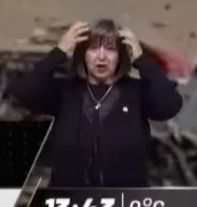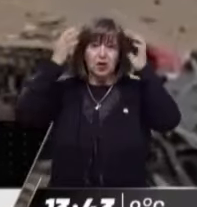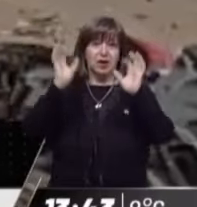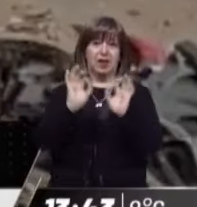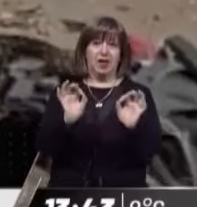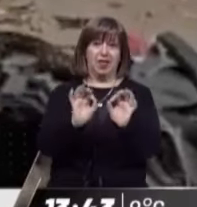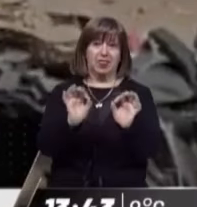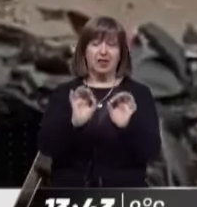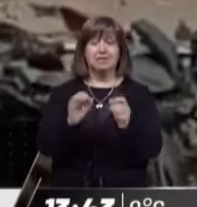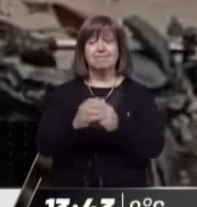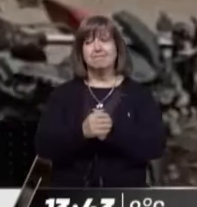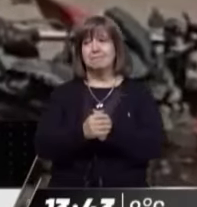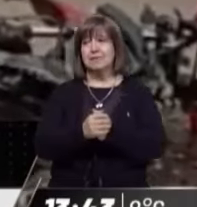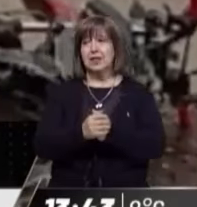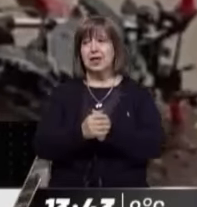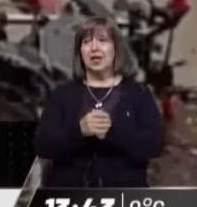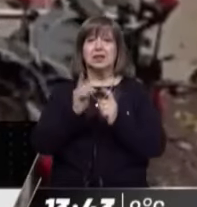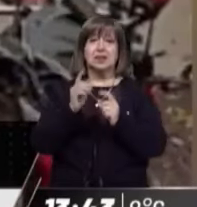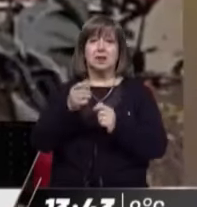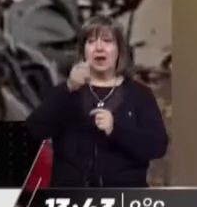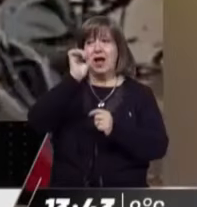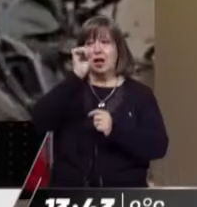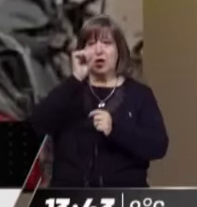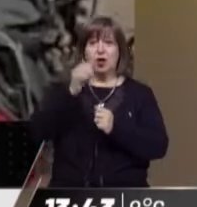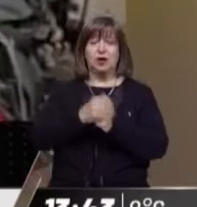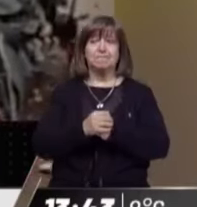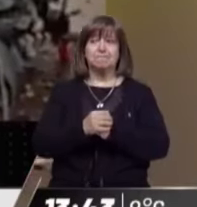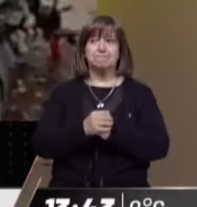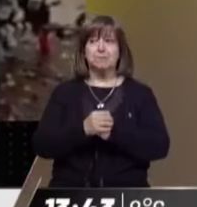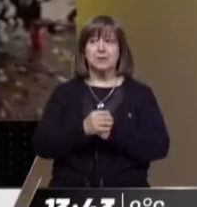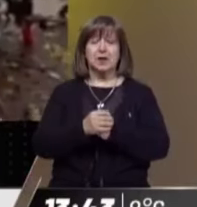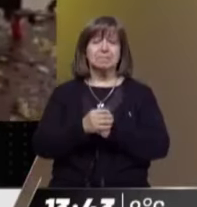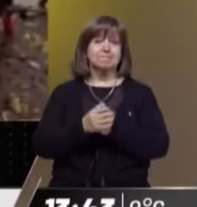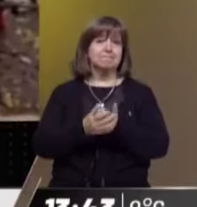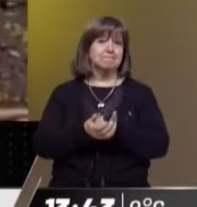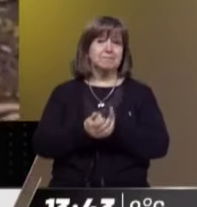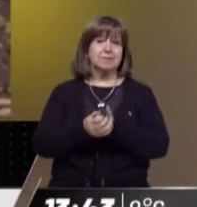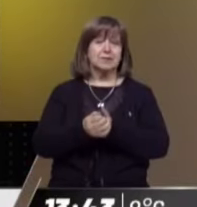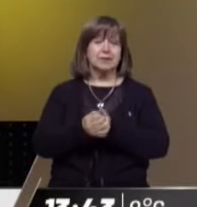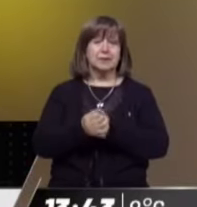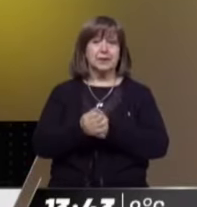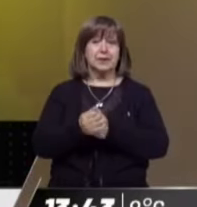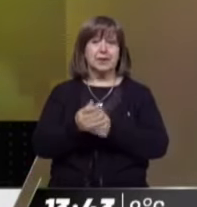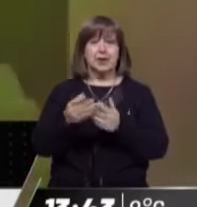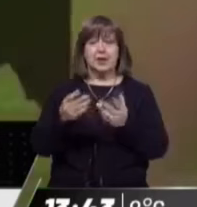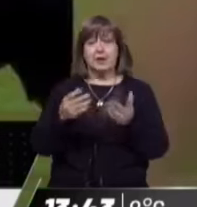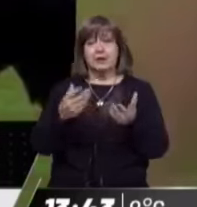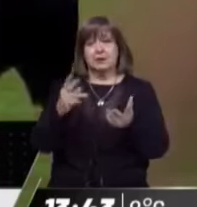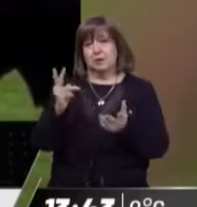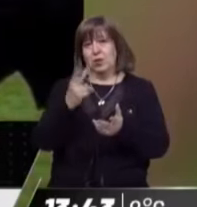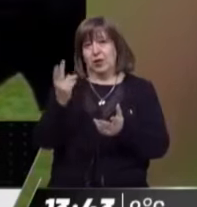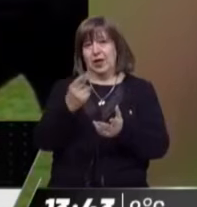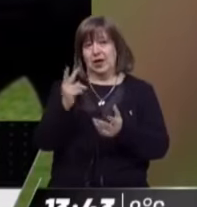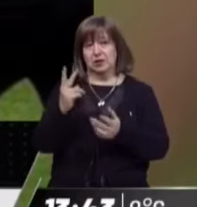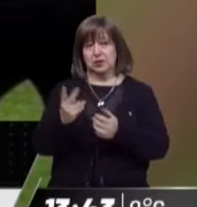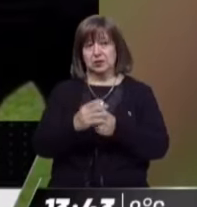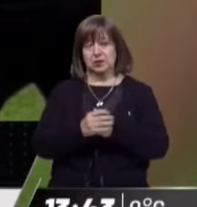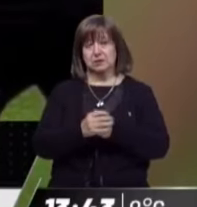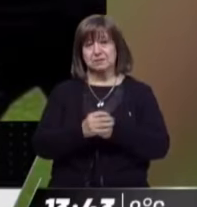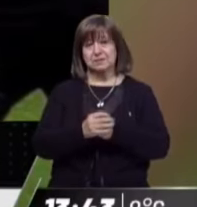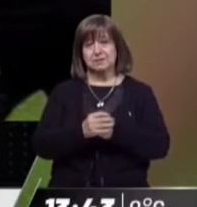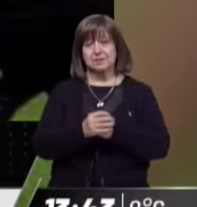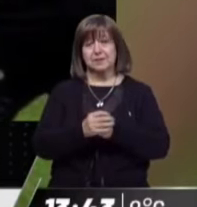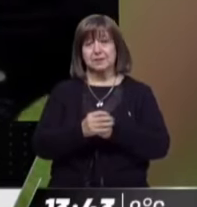Mendoza. Personas bajo los efectos del alcohol que son protagonistas de distintos accidentes, provocando también la pérdida de vidas. Vamos a